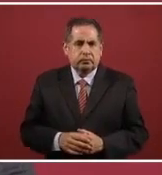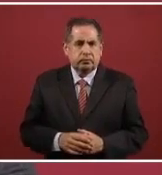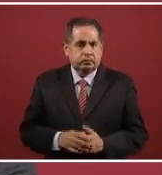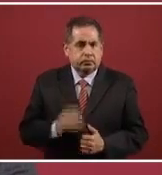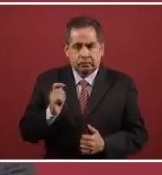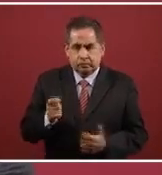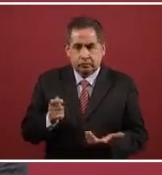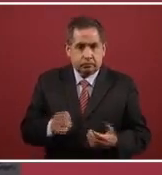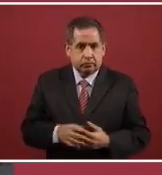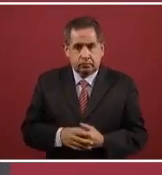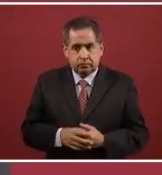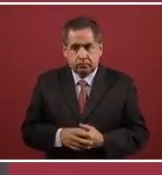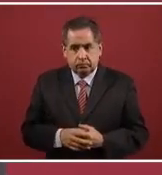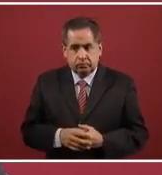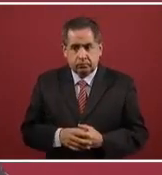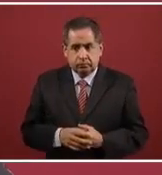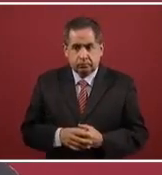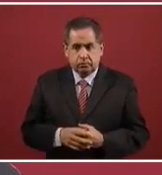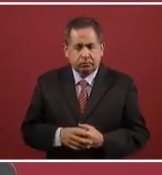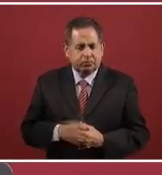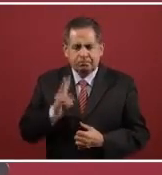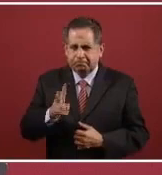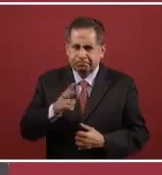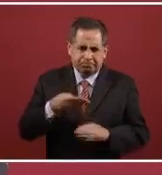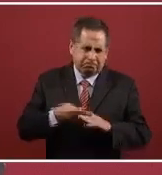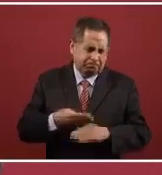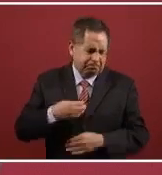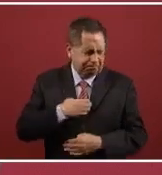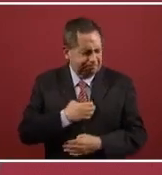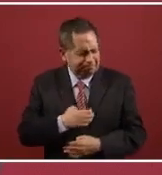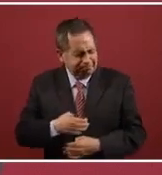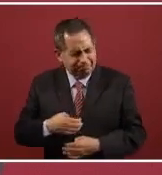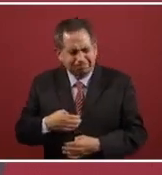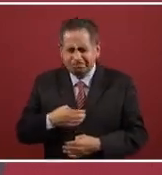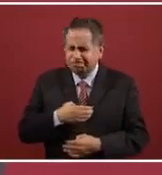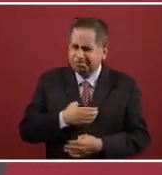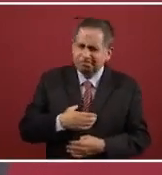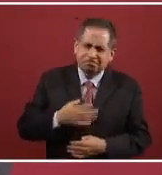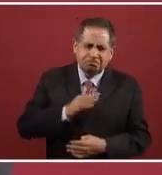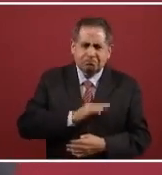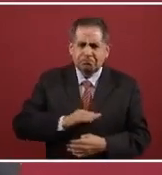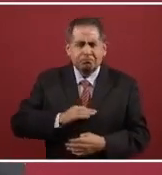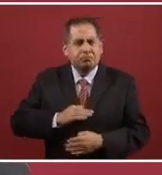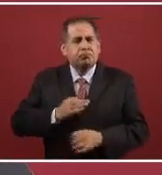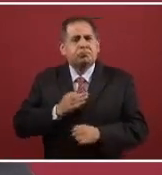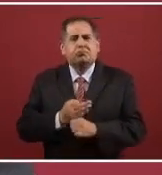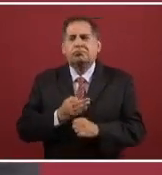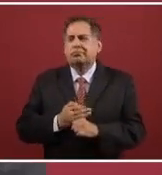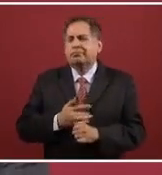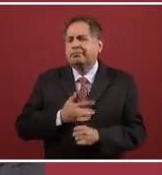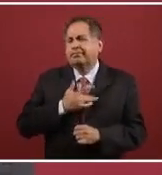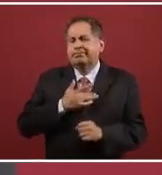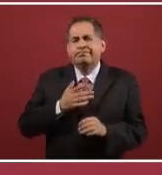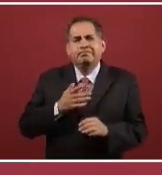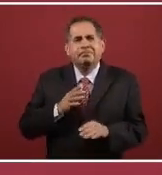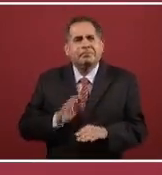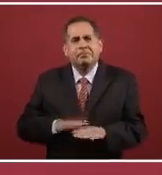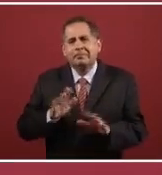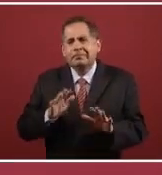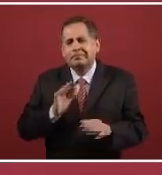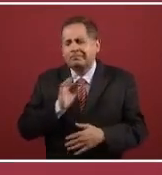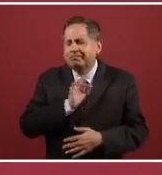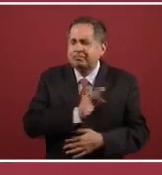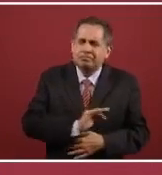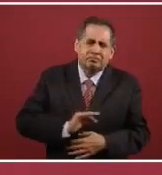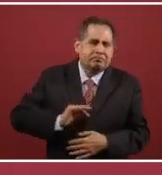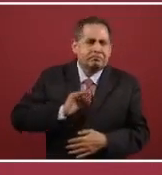es una dicha enorme, es uno de los momentos más